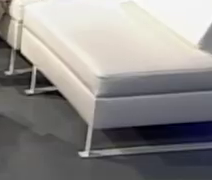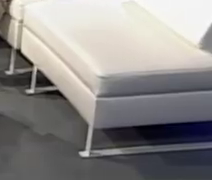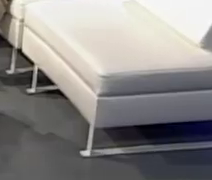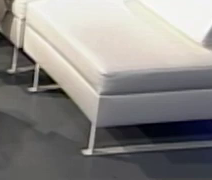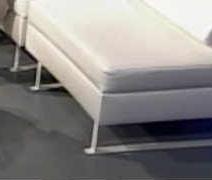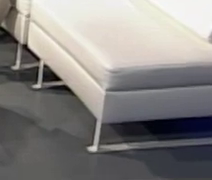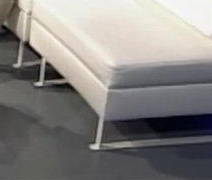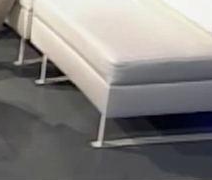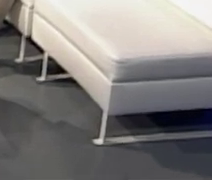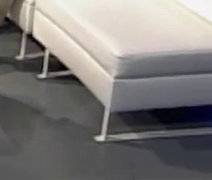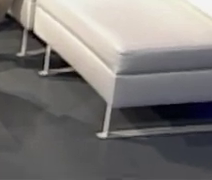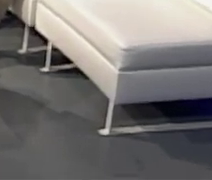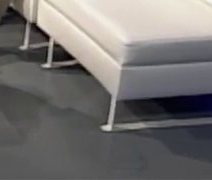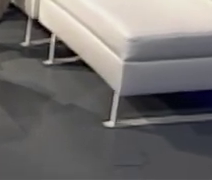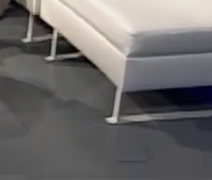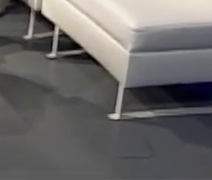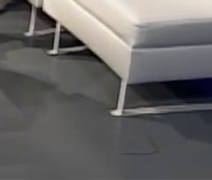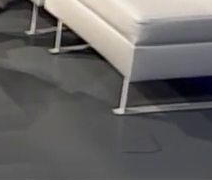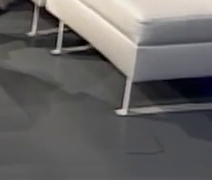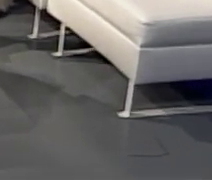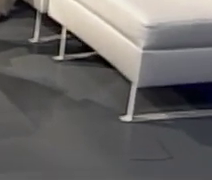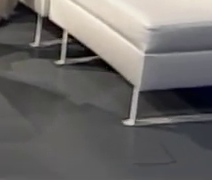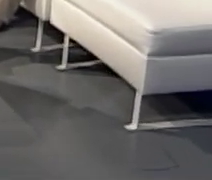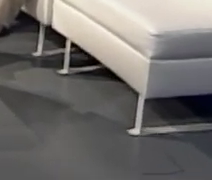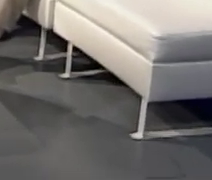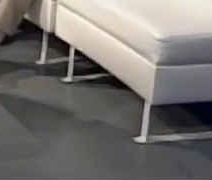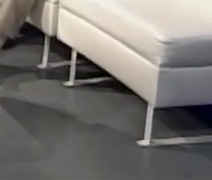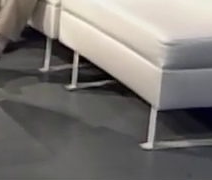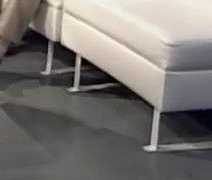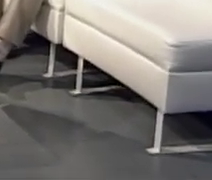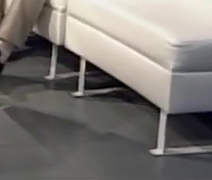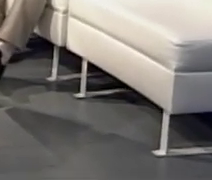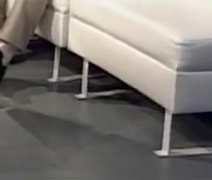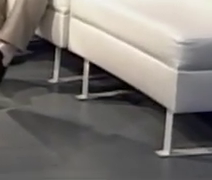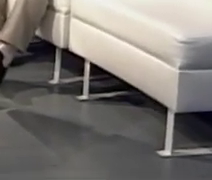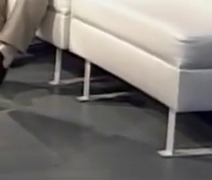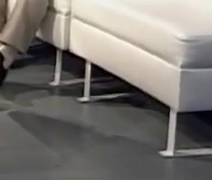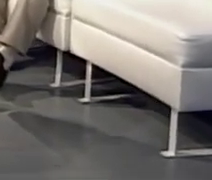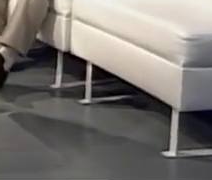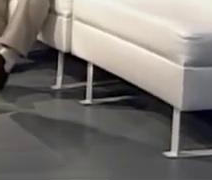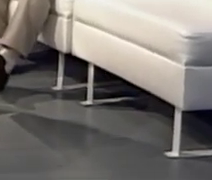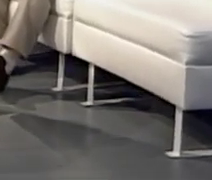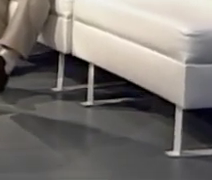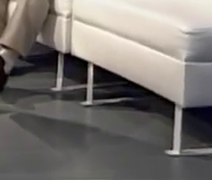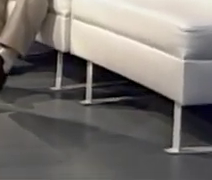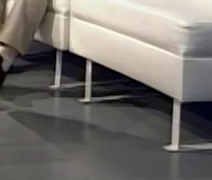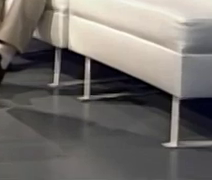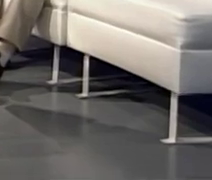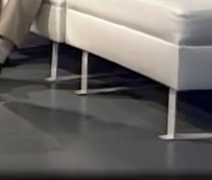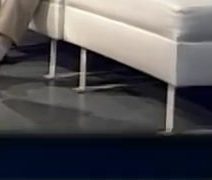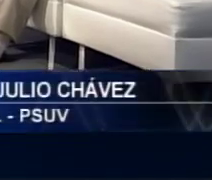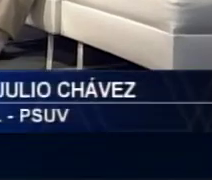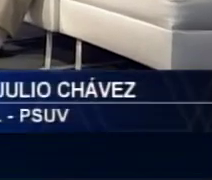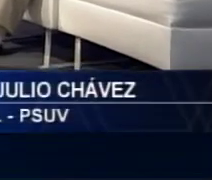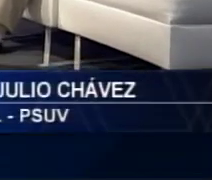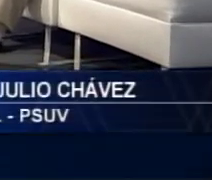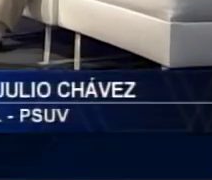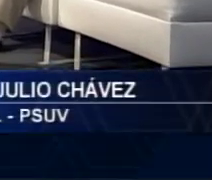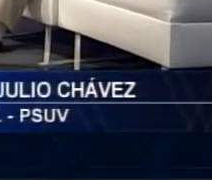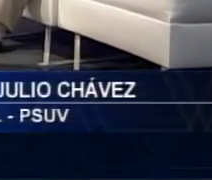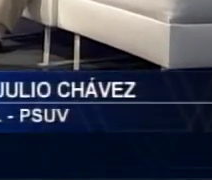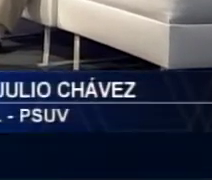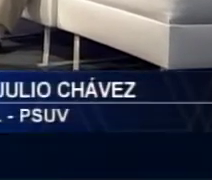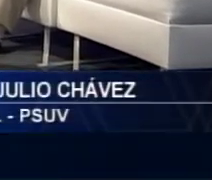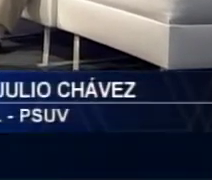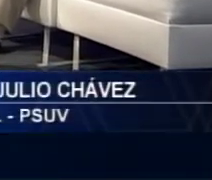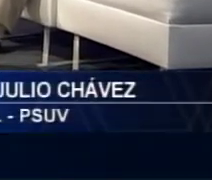porque muchas veces el argumento que se expuso desde el gobierno nacional ante el desabastecimiento local era